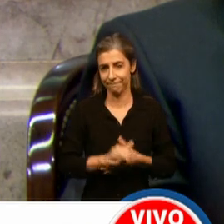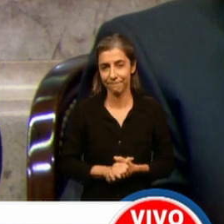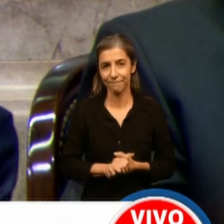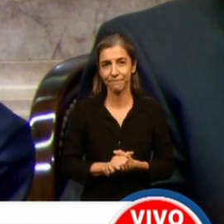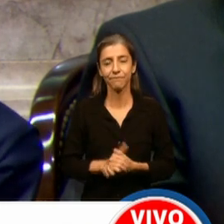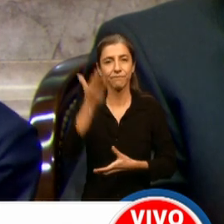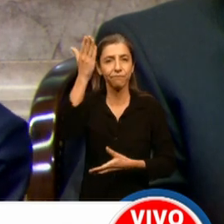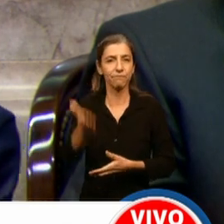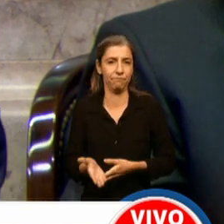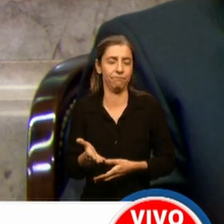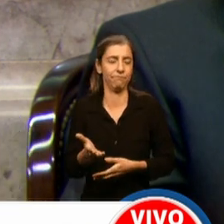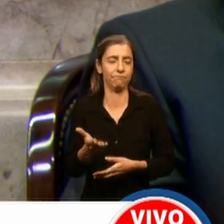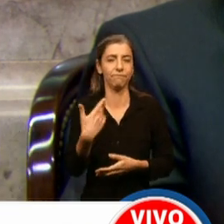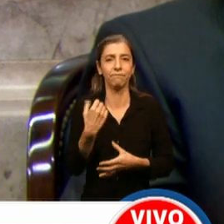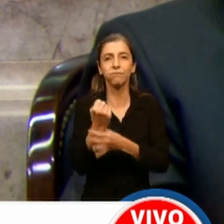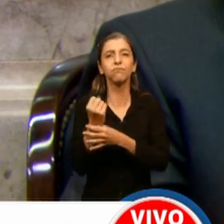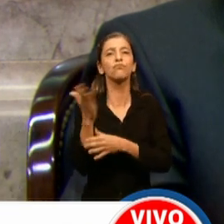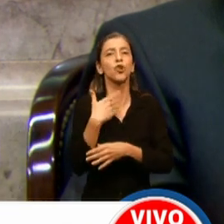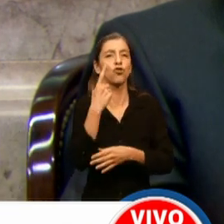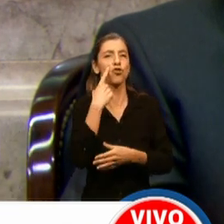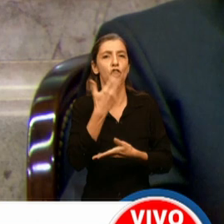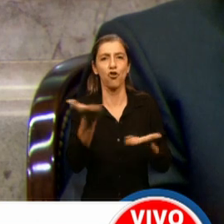pero de la revolución y de la independencia nacional